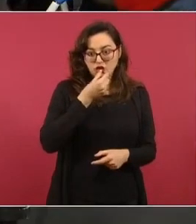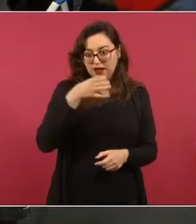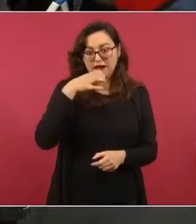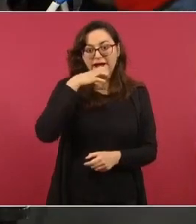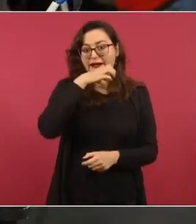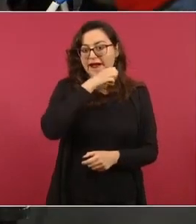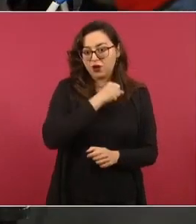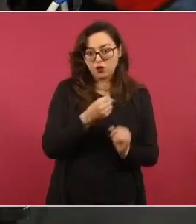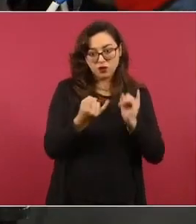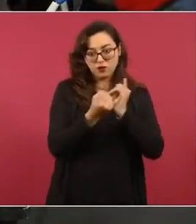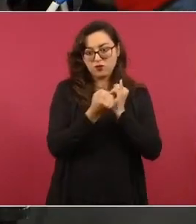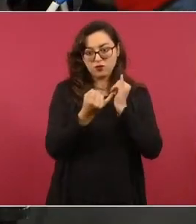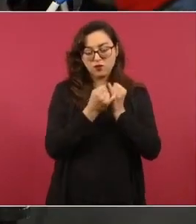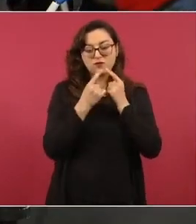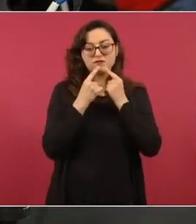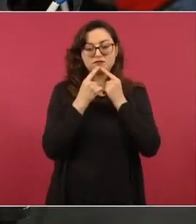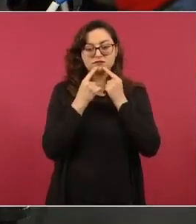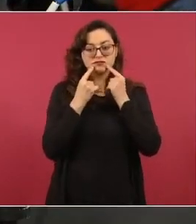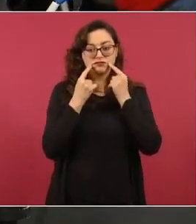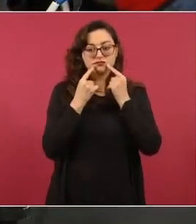La cantidad